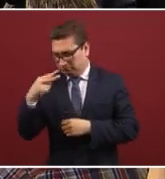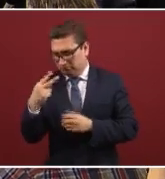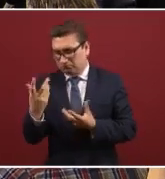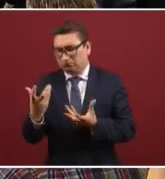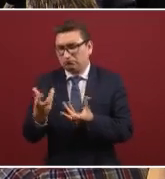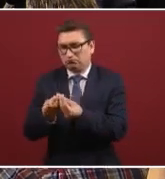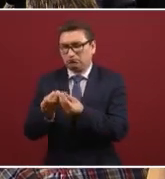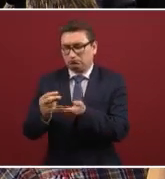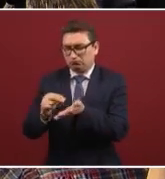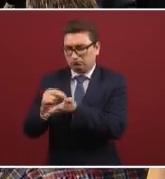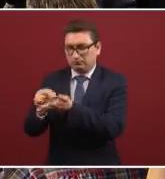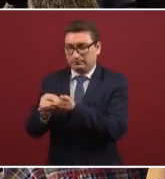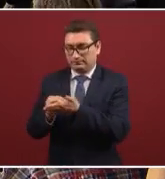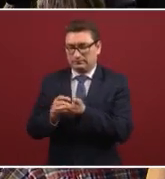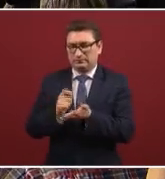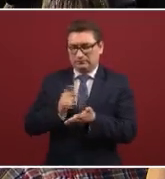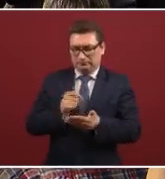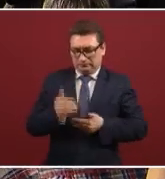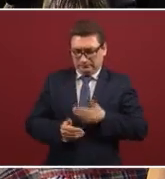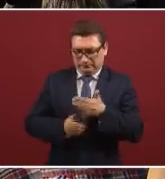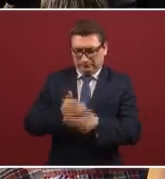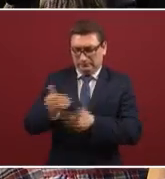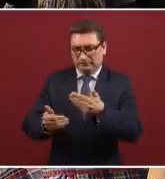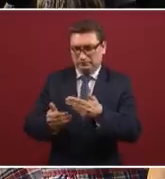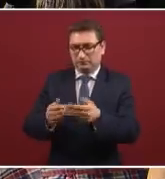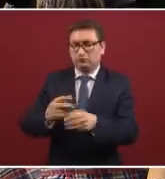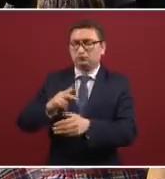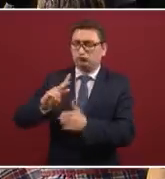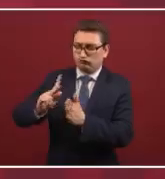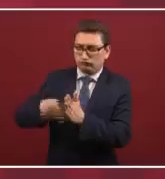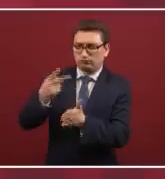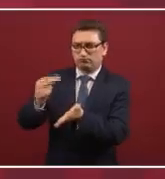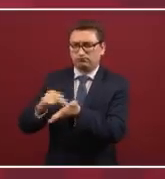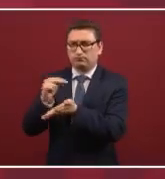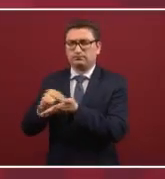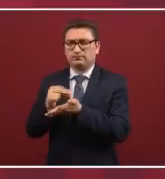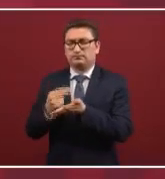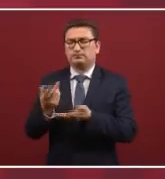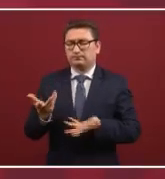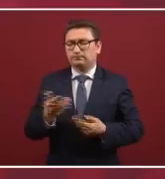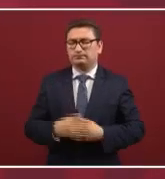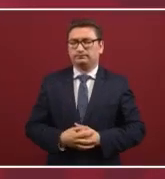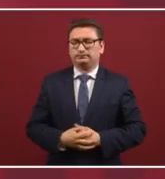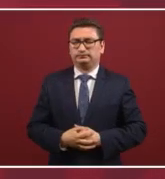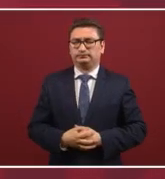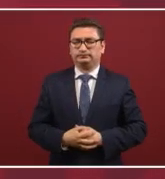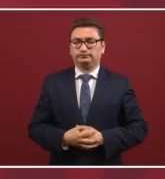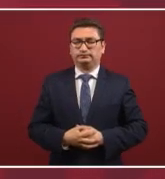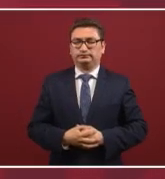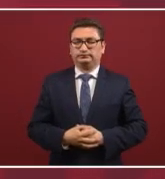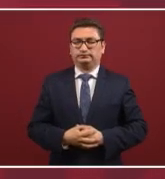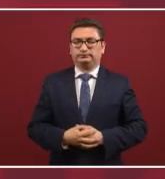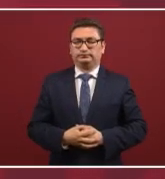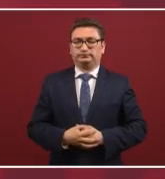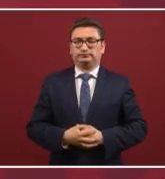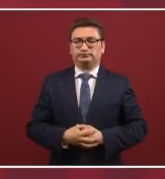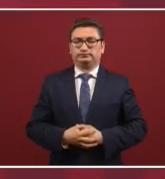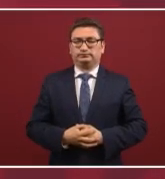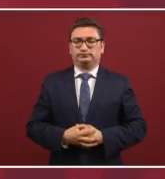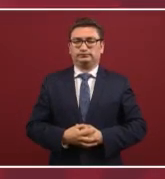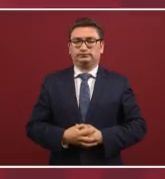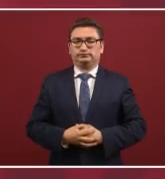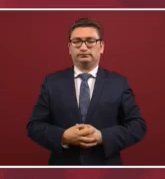Este proceso de ratificación es de ratificación, es decir, es sí o